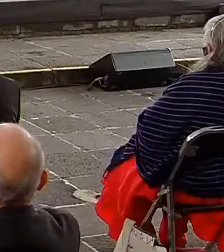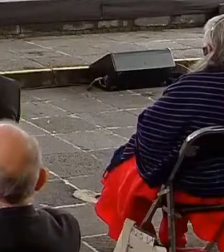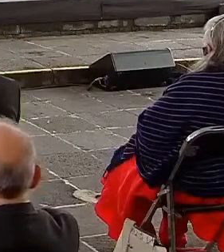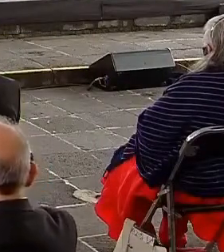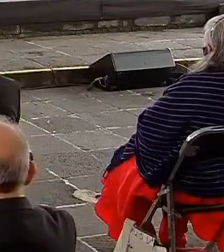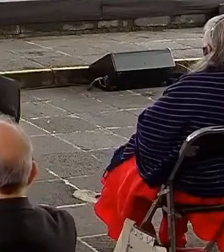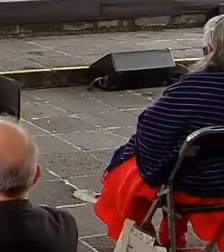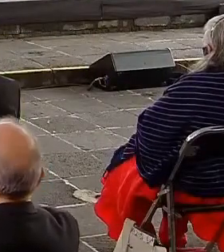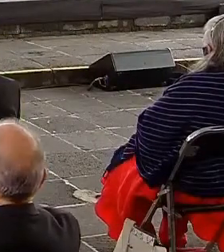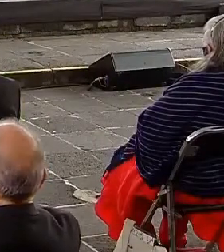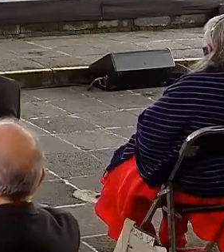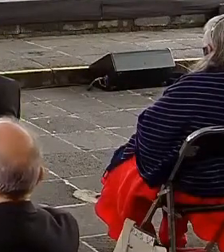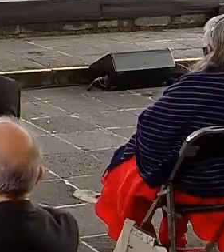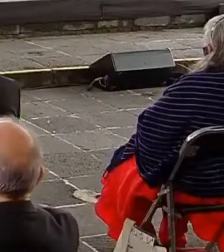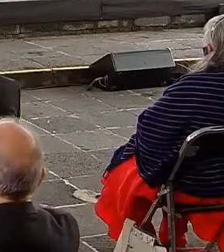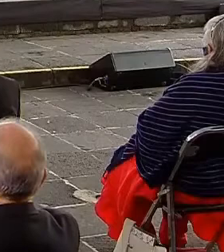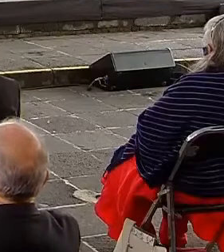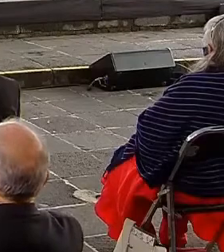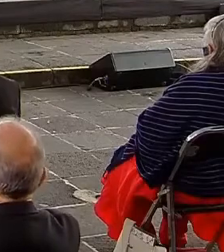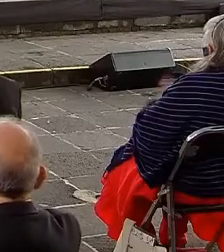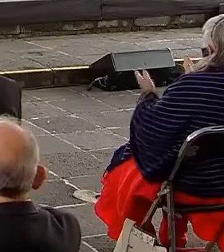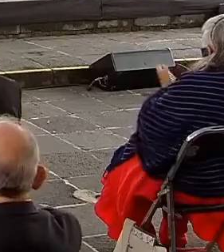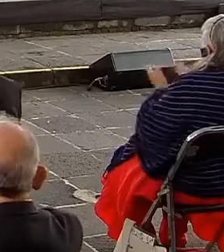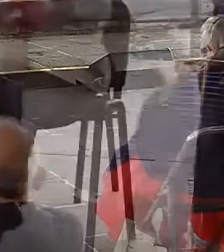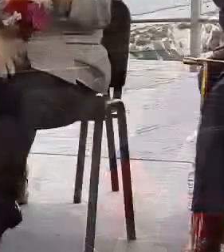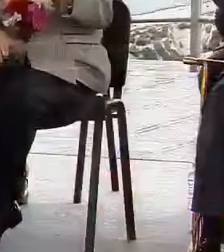sociales. Sean todos bienvenidos.